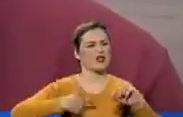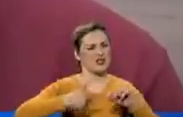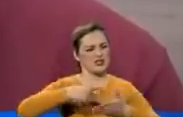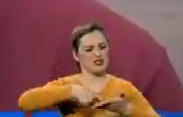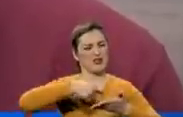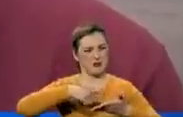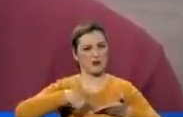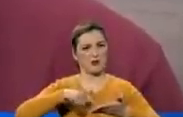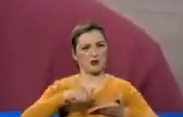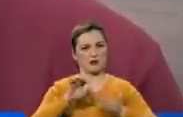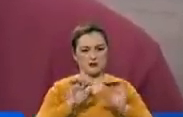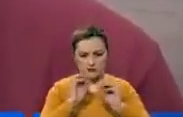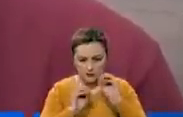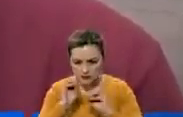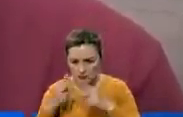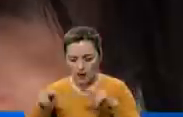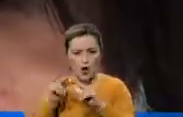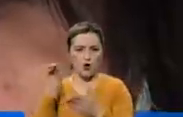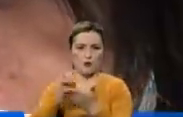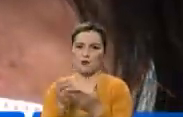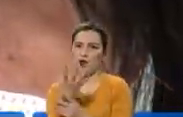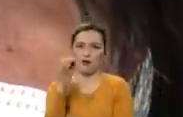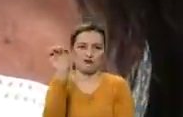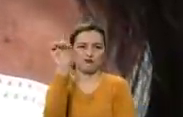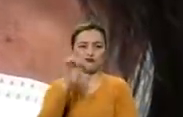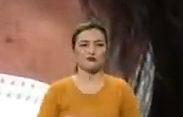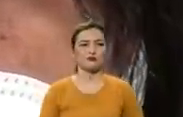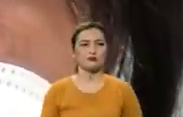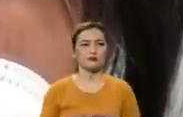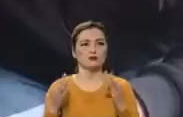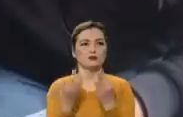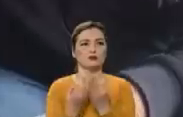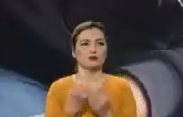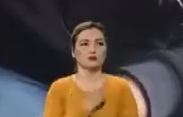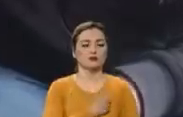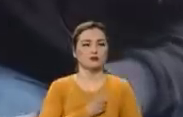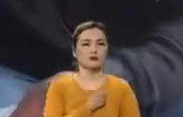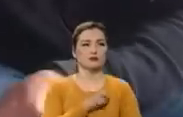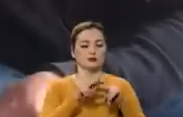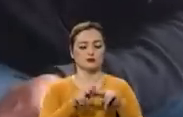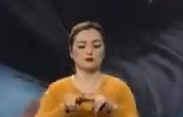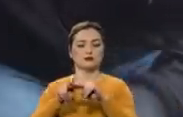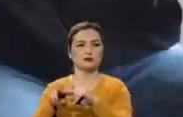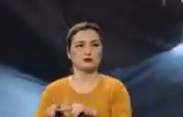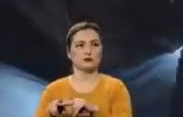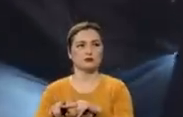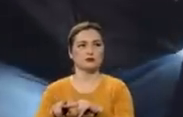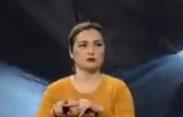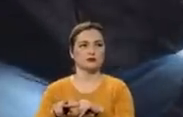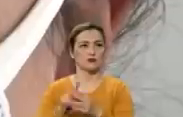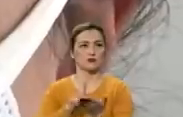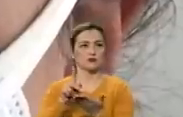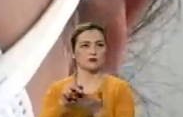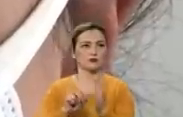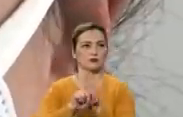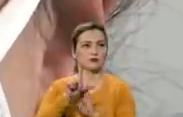que firmen deben estar llenados, es decir, con valores exactos. En cambio, los familiares, en medio de luto, piden revisar lo que ellos llaman costos